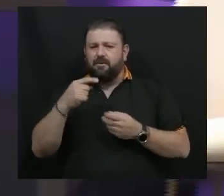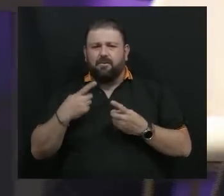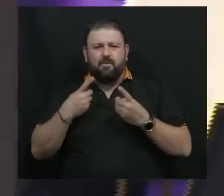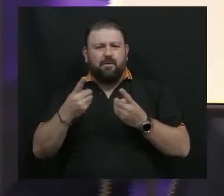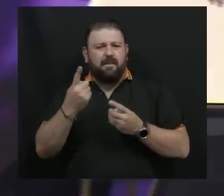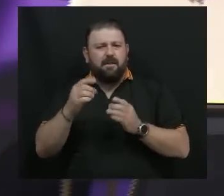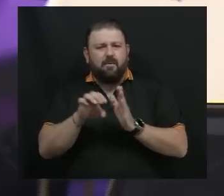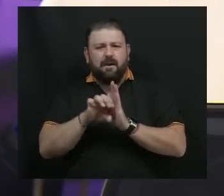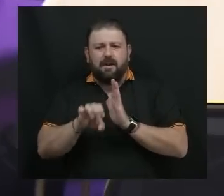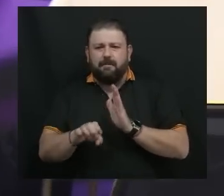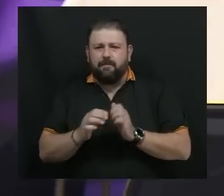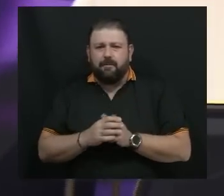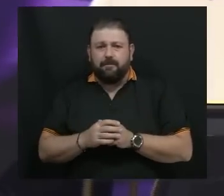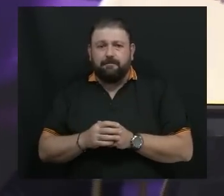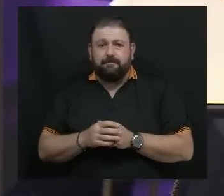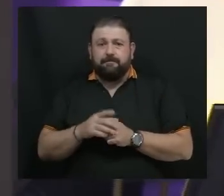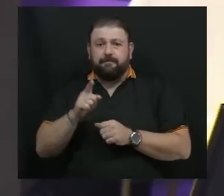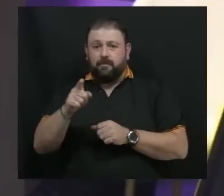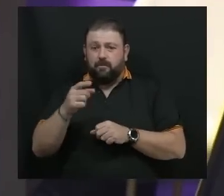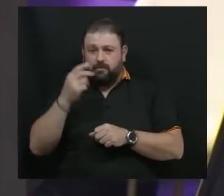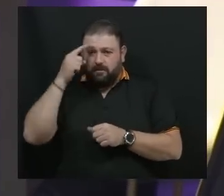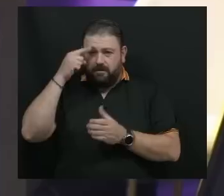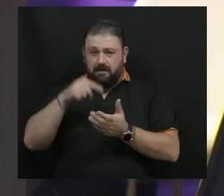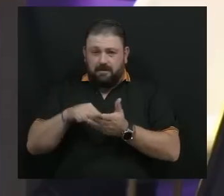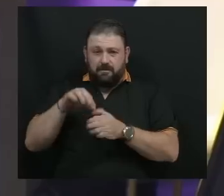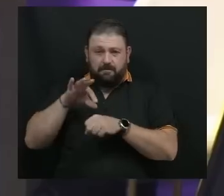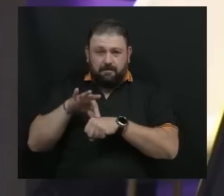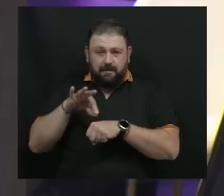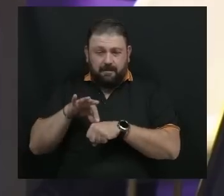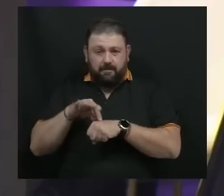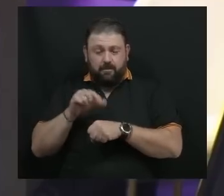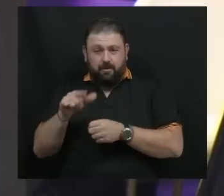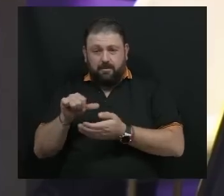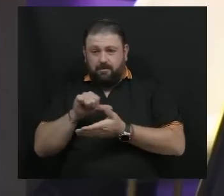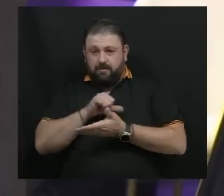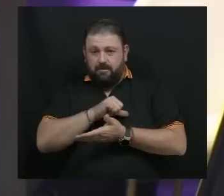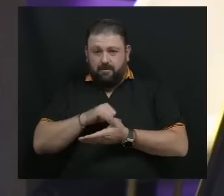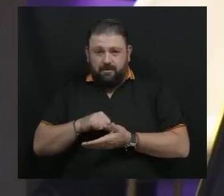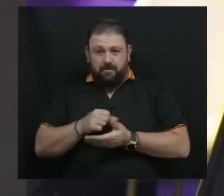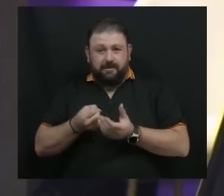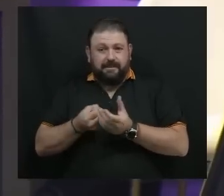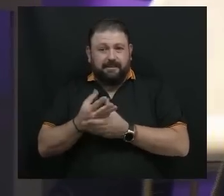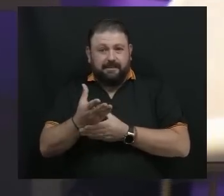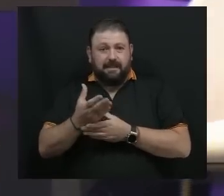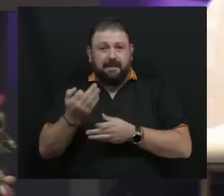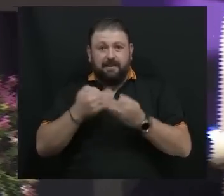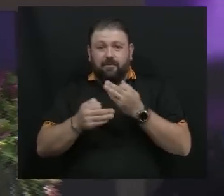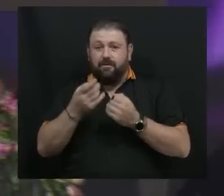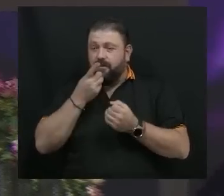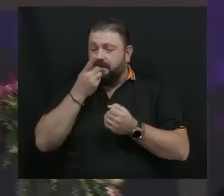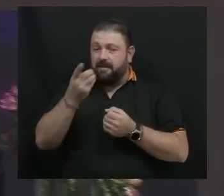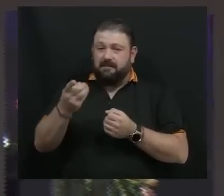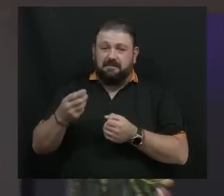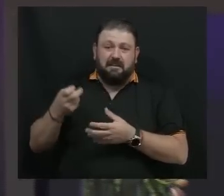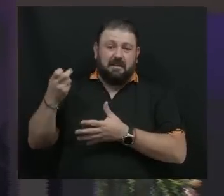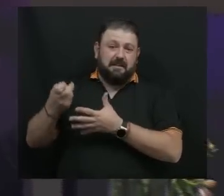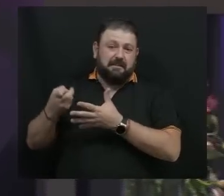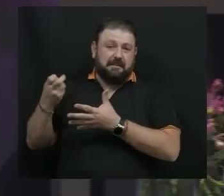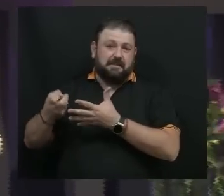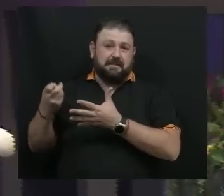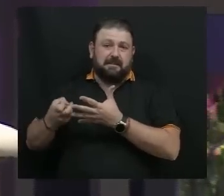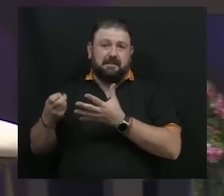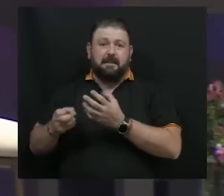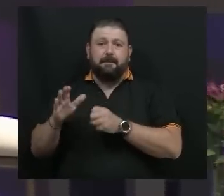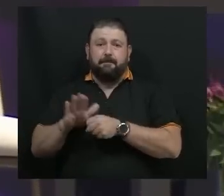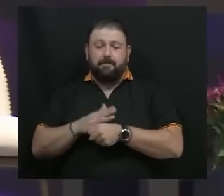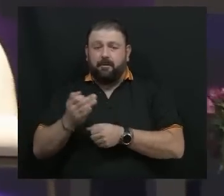Sencillo. ¿Tú crees que un médico cirujano sale de la cirugía y se pone a discutir la cirugía con el vigilante o el portero